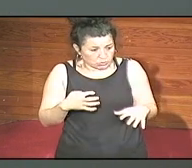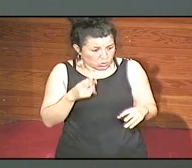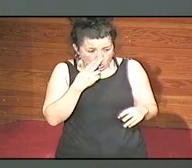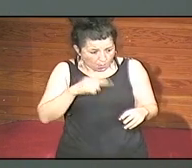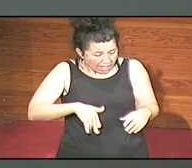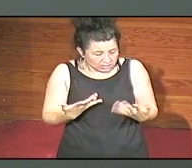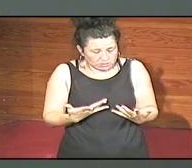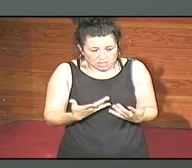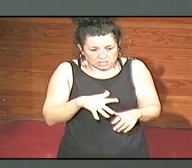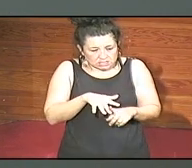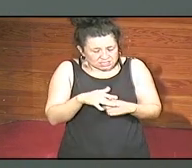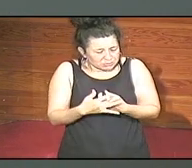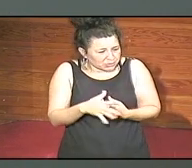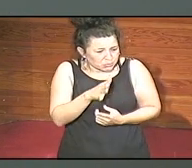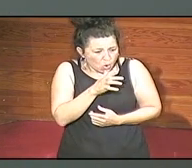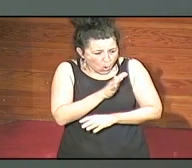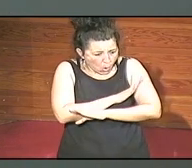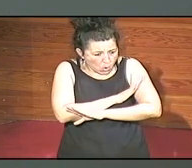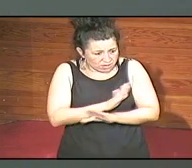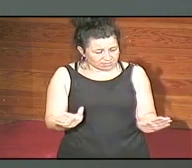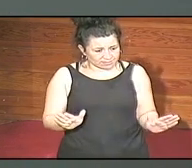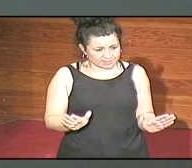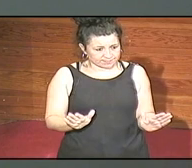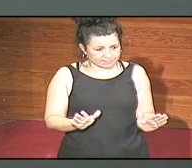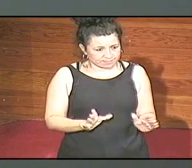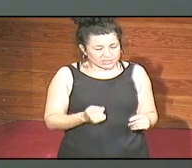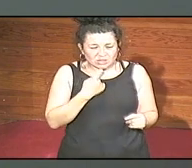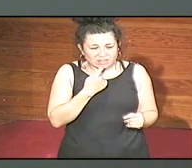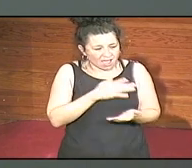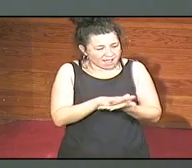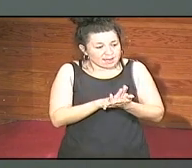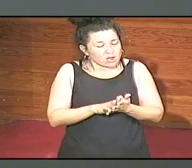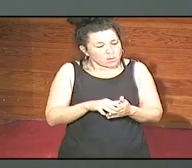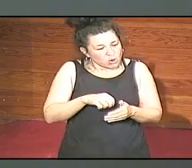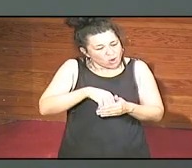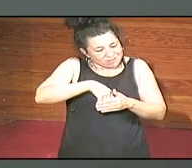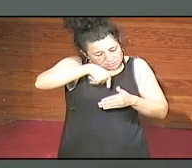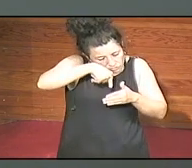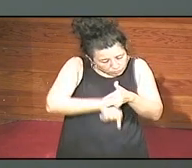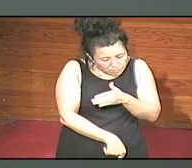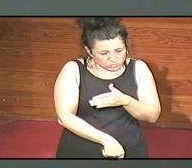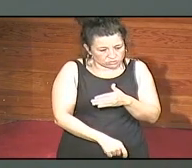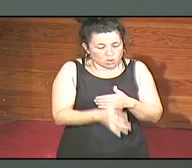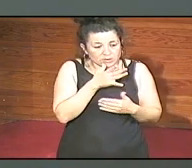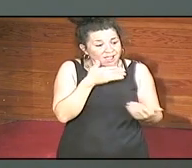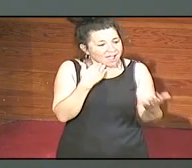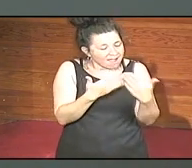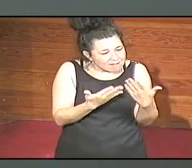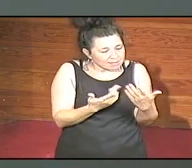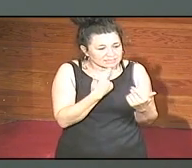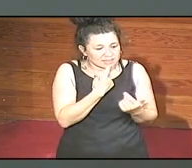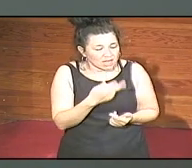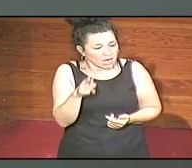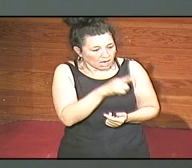pero decía de ir a la raíz porque hablando con ellos se iba repitiendo una constante y es que decían eran campesinos